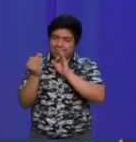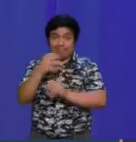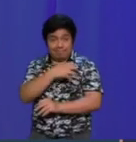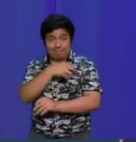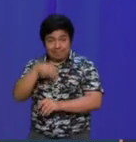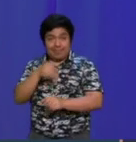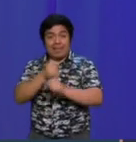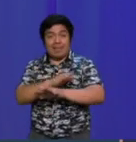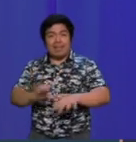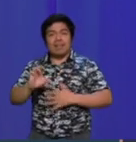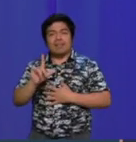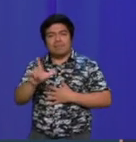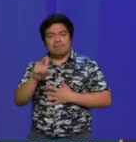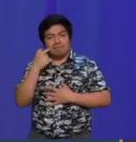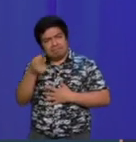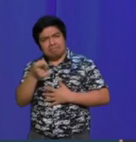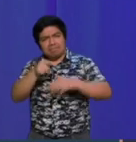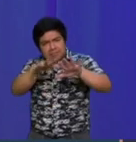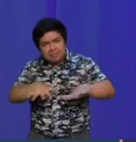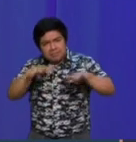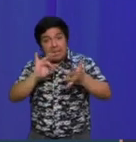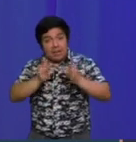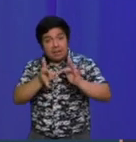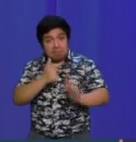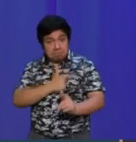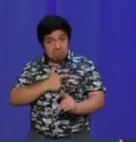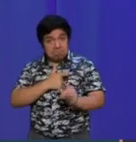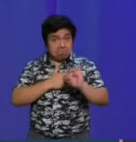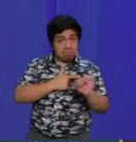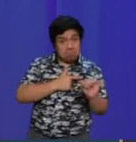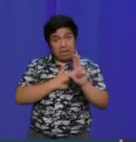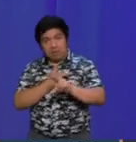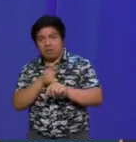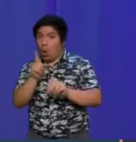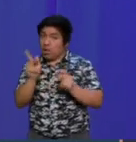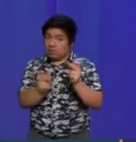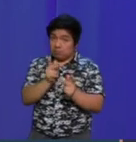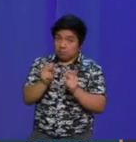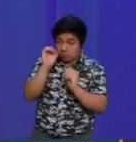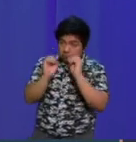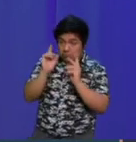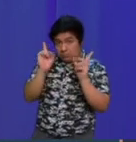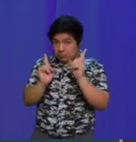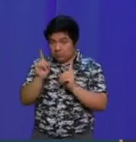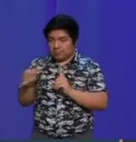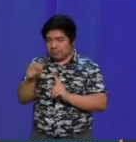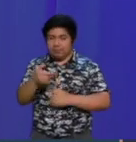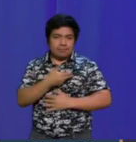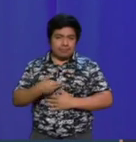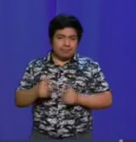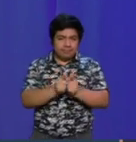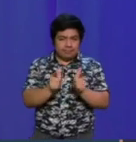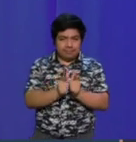Capital, en Informe Capital, le invitamos a que nos digan en nuestras redes sociales qué le pareció este ejercicio, si también tiene algunas preguntas que les gustaría que les planteáramos a los presidentes de